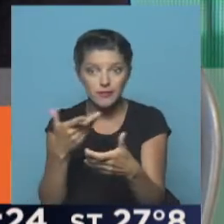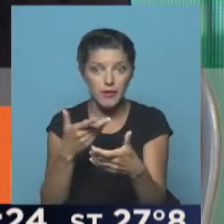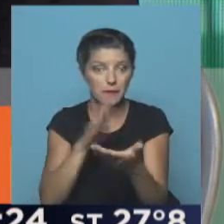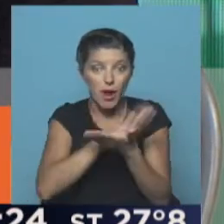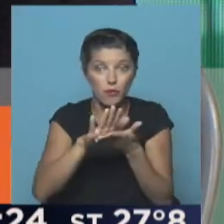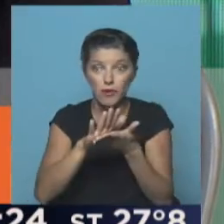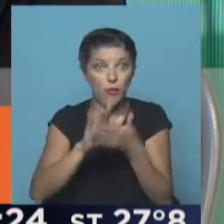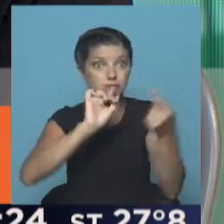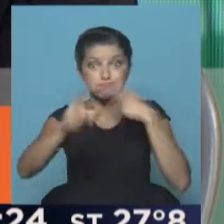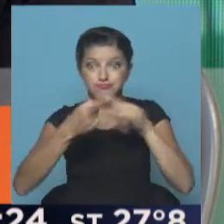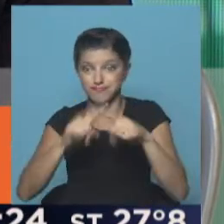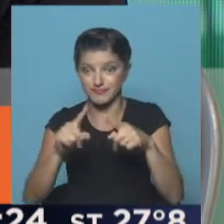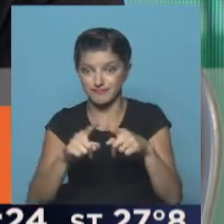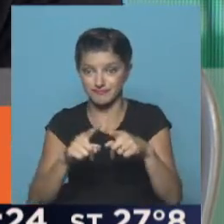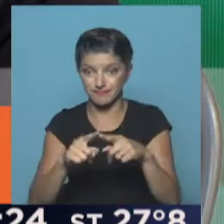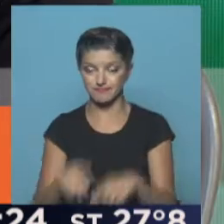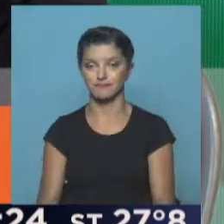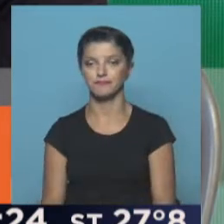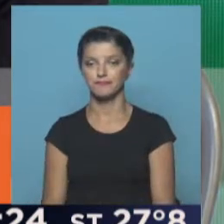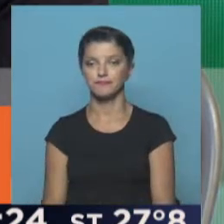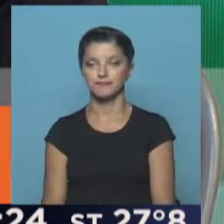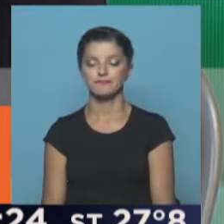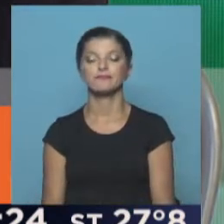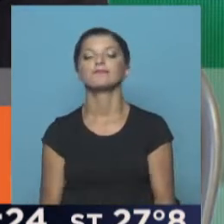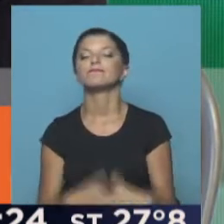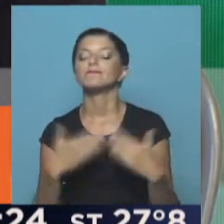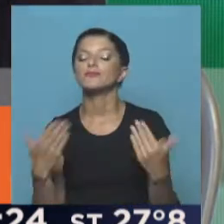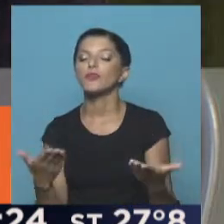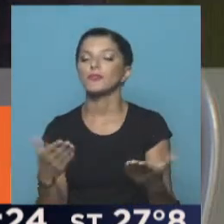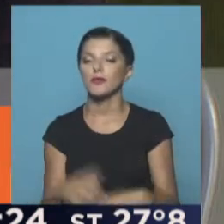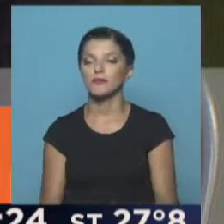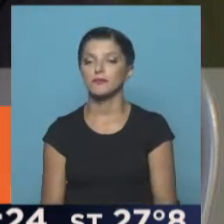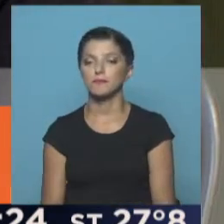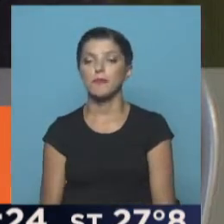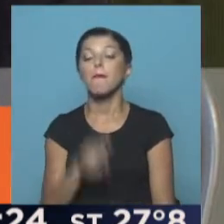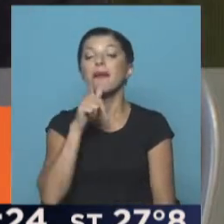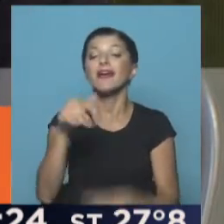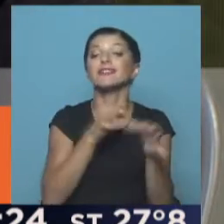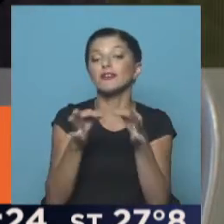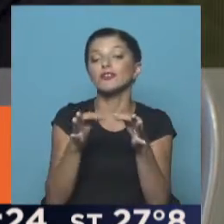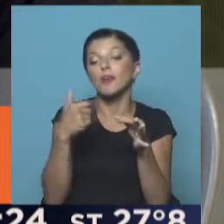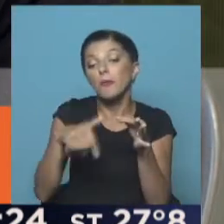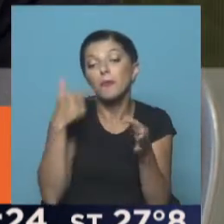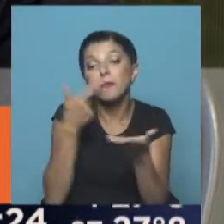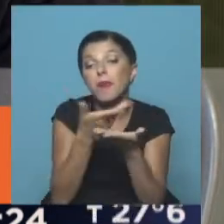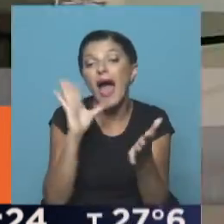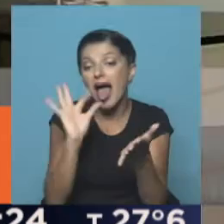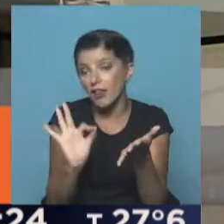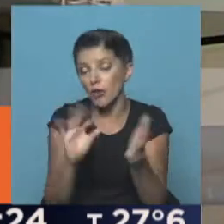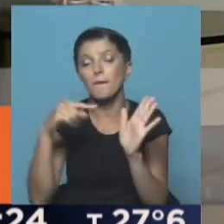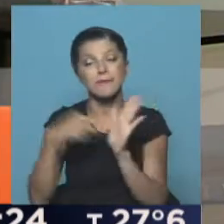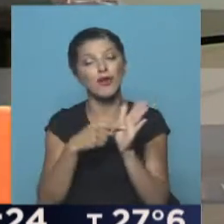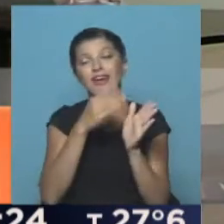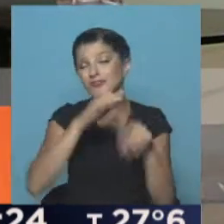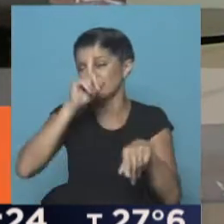nuevo mundo post-Europa. Entonces pareciera que esta estrategia a corto plazo muestra algo. De ahí en más es un proceso